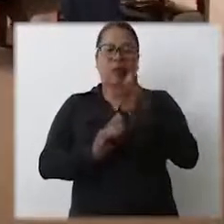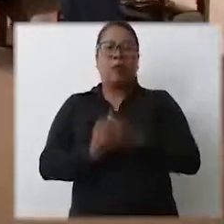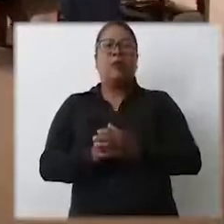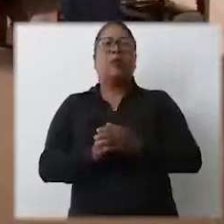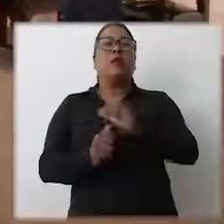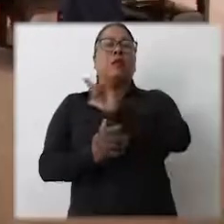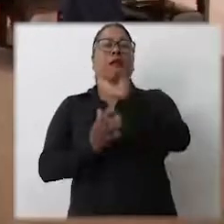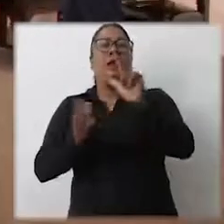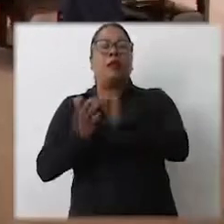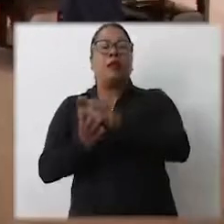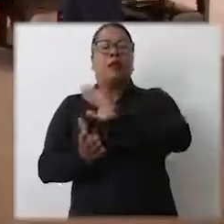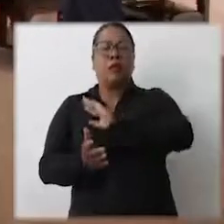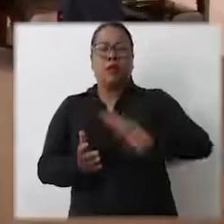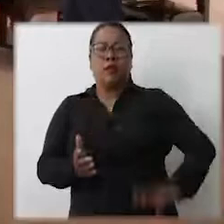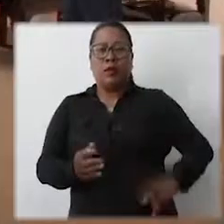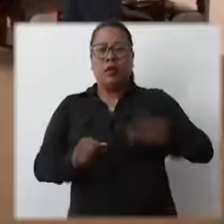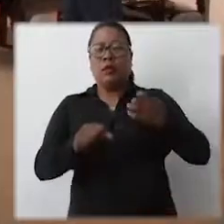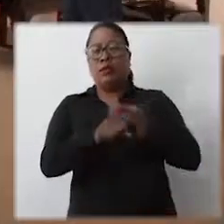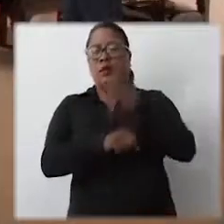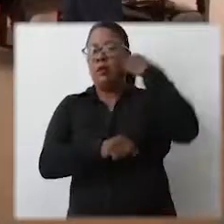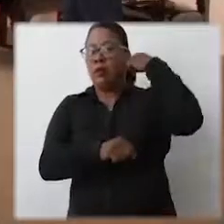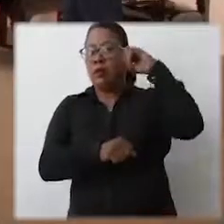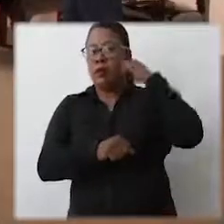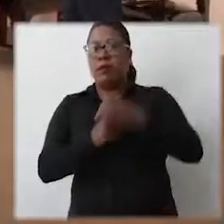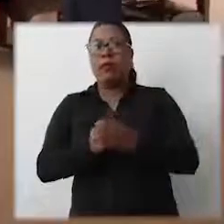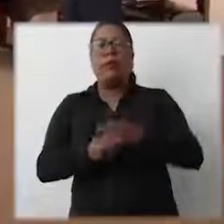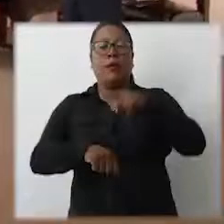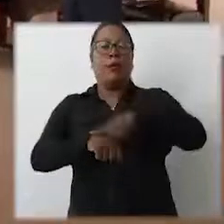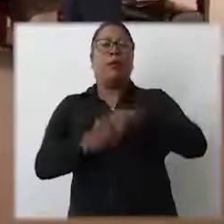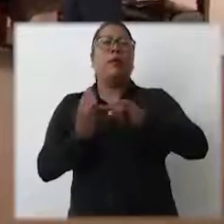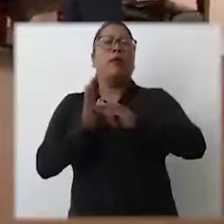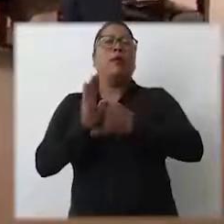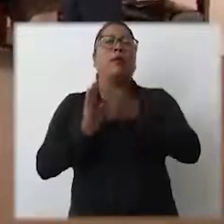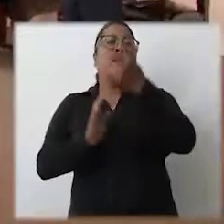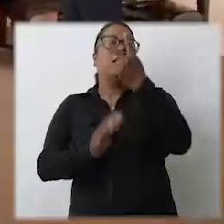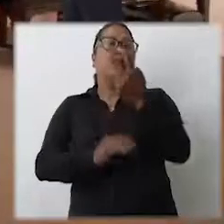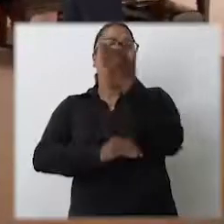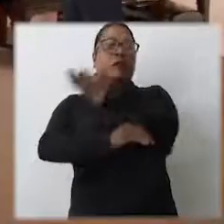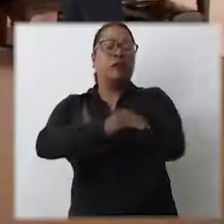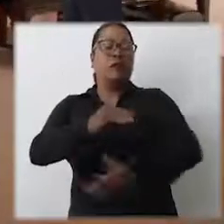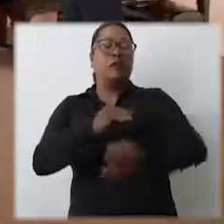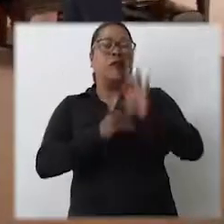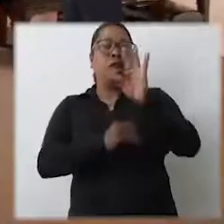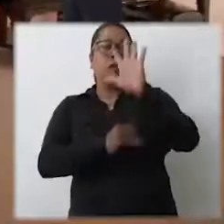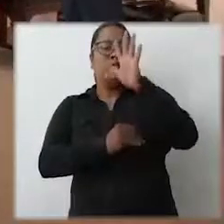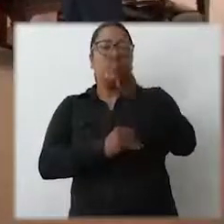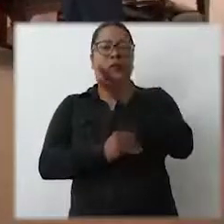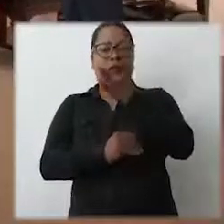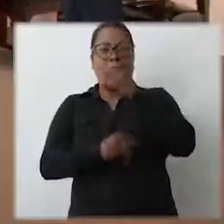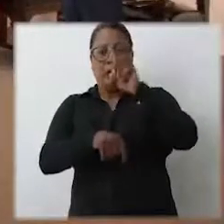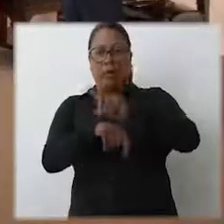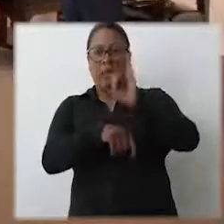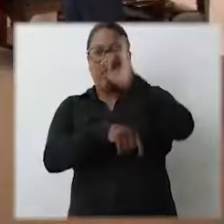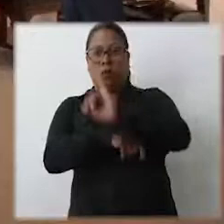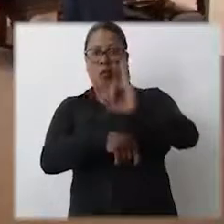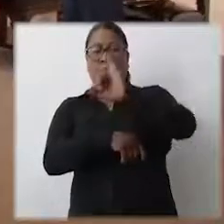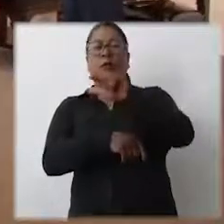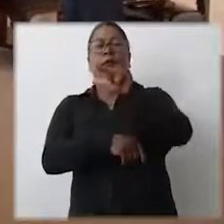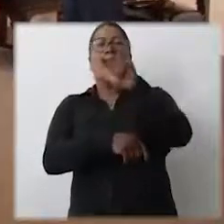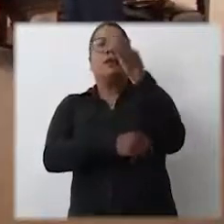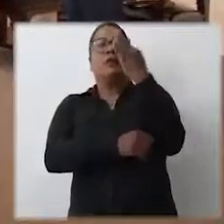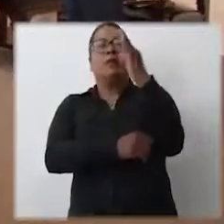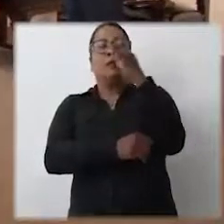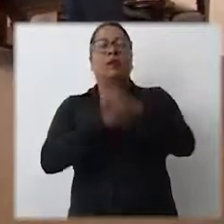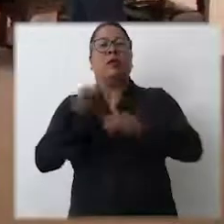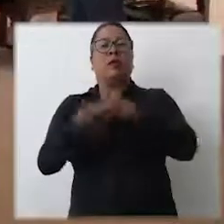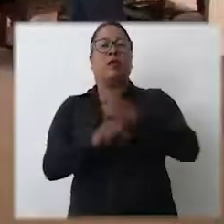del municipio de Oaxaca de Juárez, Oaxaca, y válidos los acuerdos que de esta emanen. Muchísimas